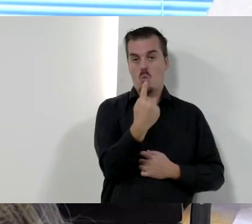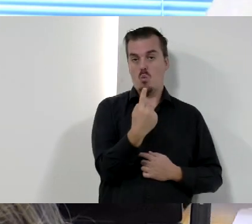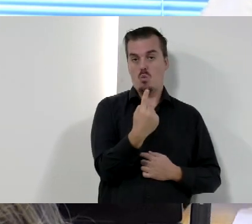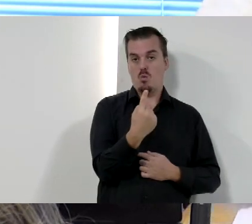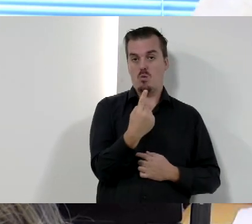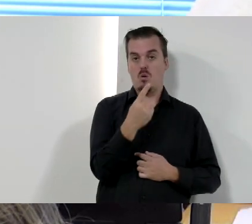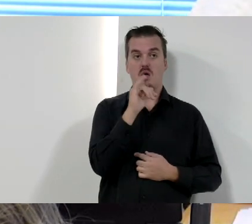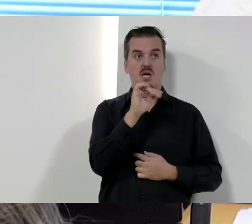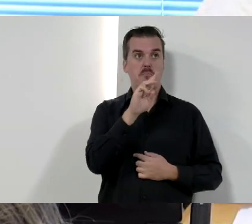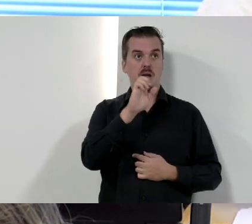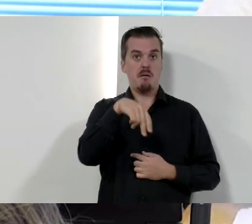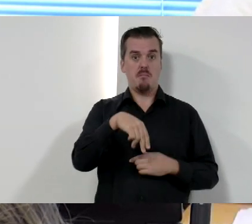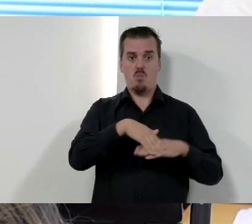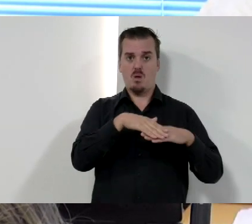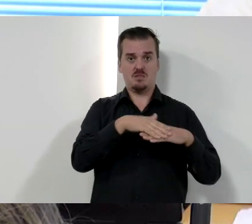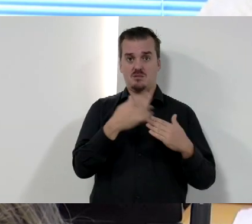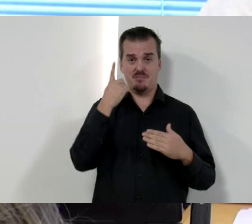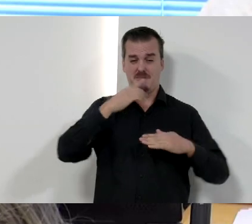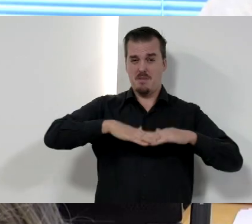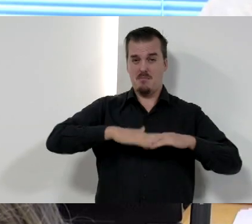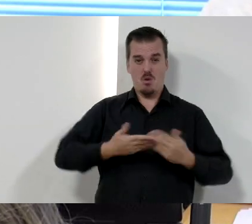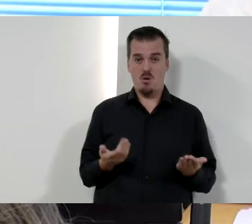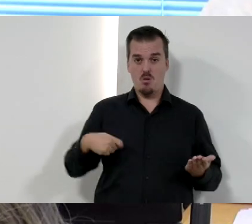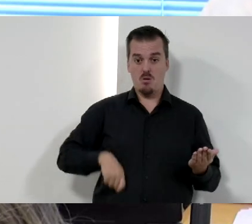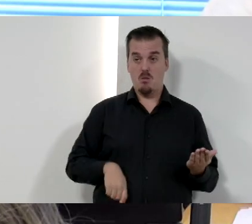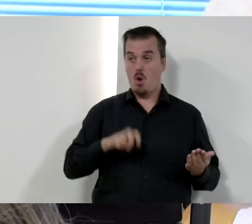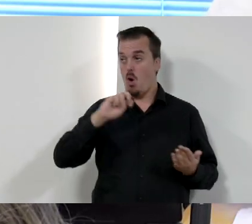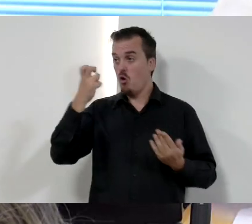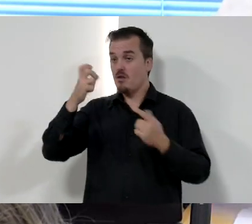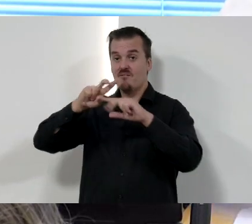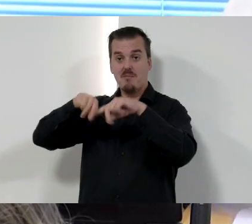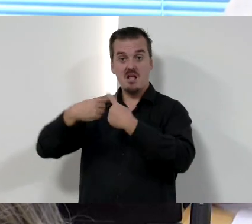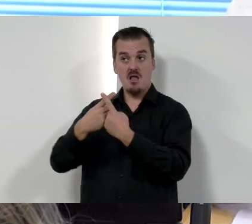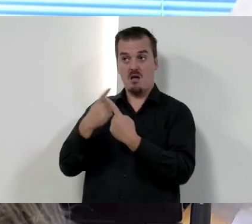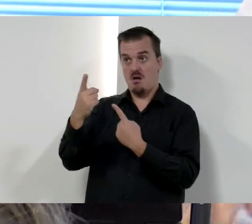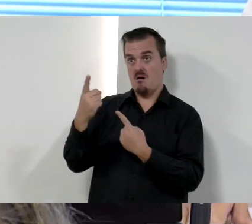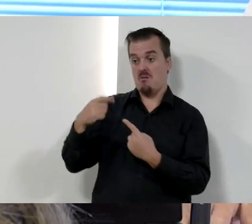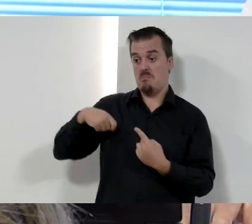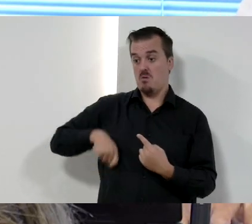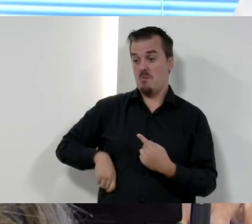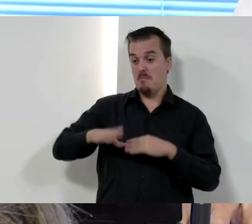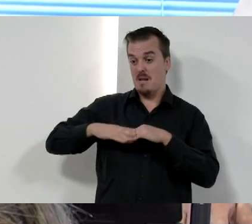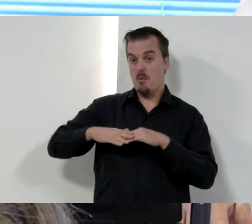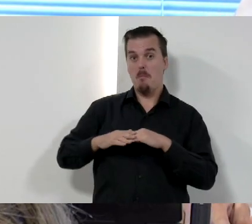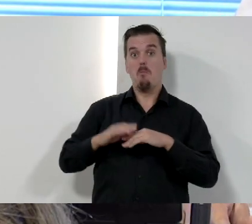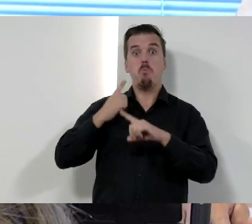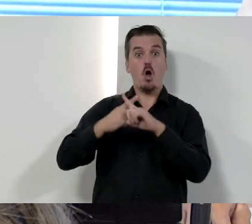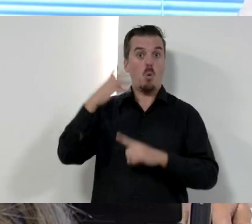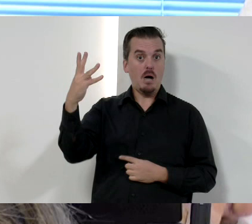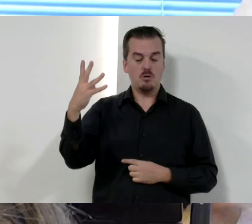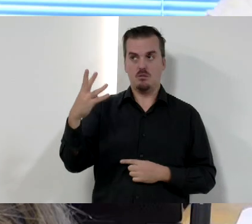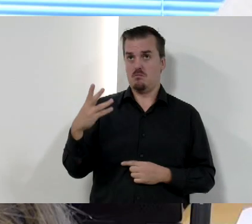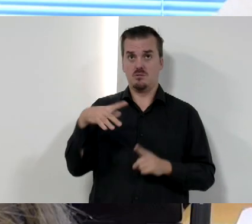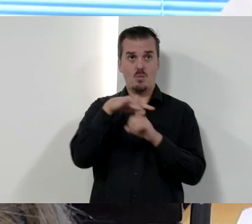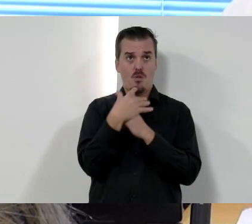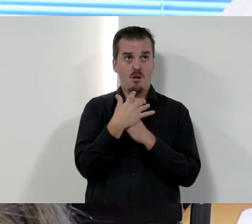un IPREN que una familia que lo supera en 4 veces. La subida se ve de distinta manera. Por tanto, hay que atender